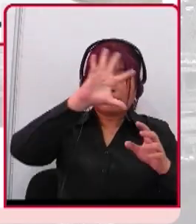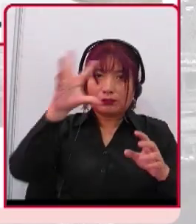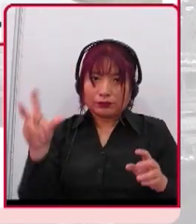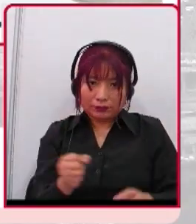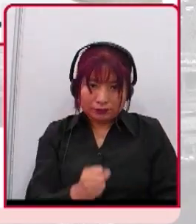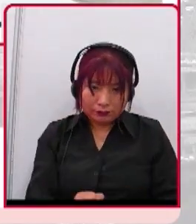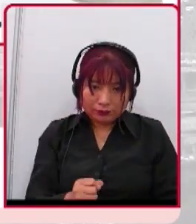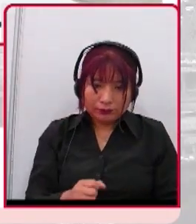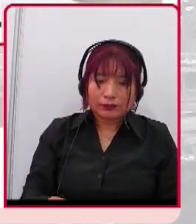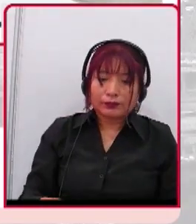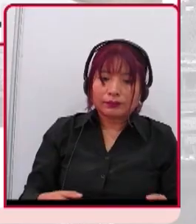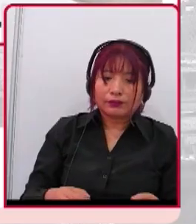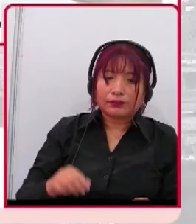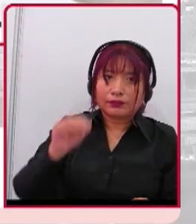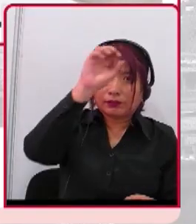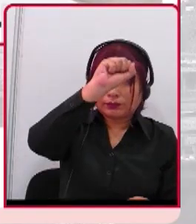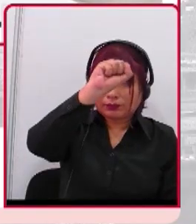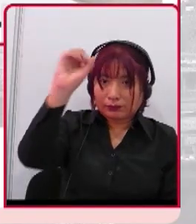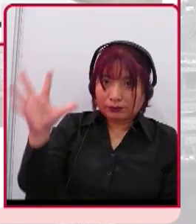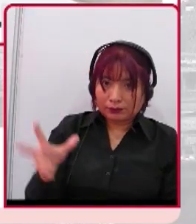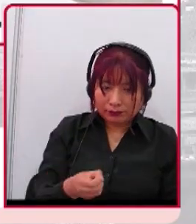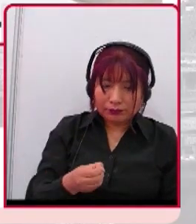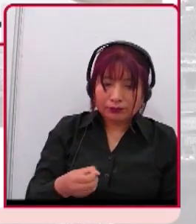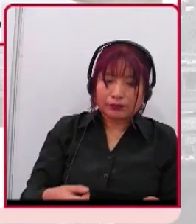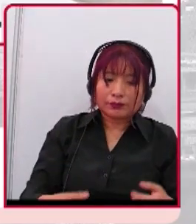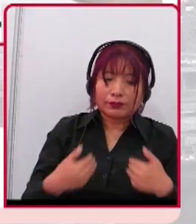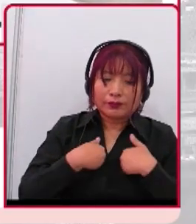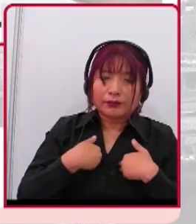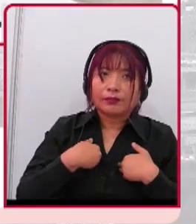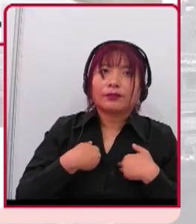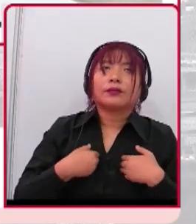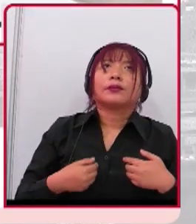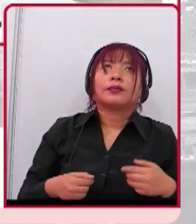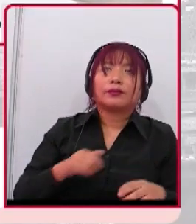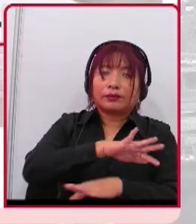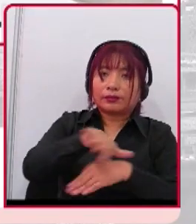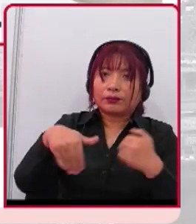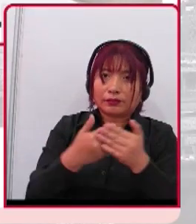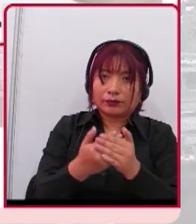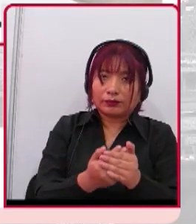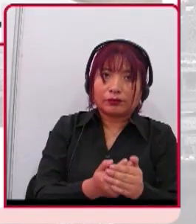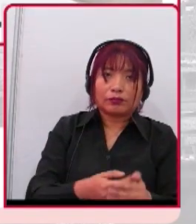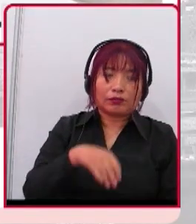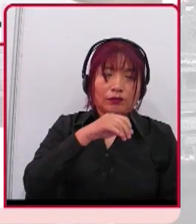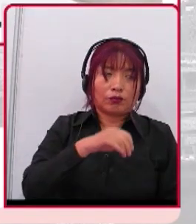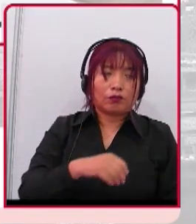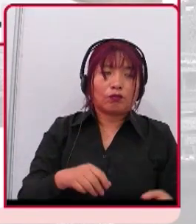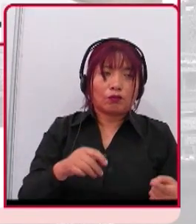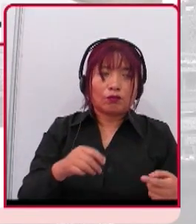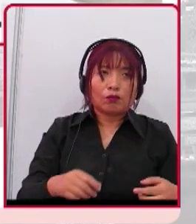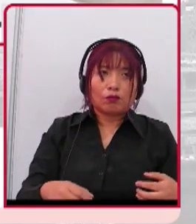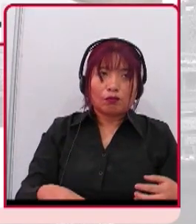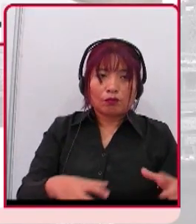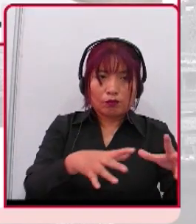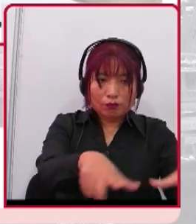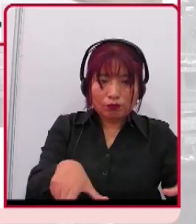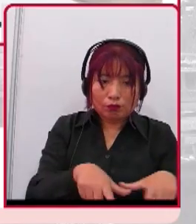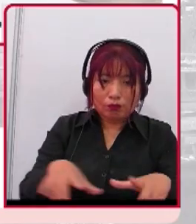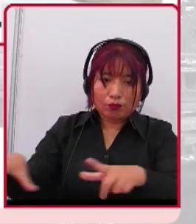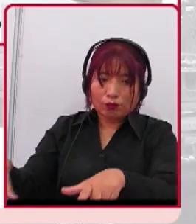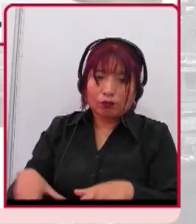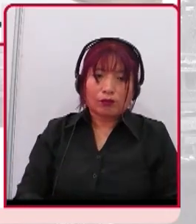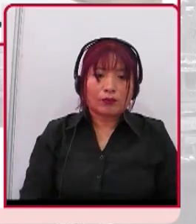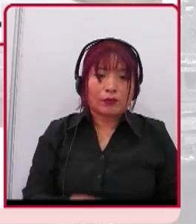nivel global en Australia, en Ghana, Sudáfrica, en Chile, Perú y en